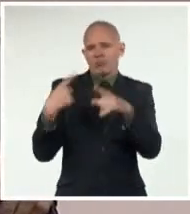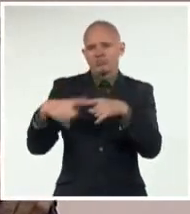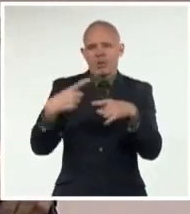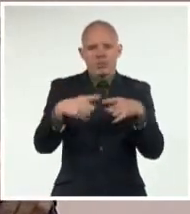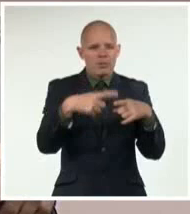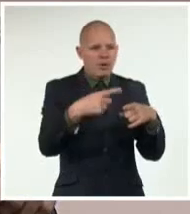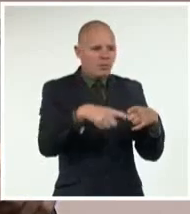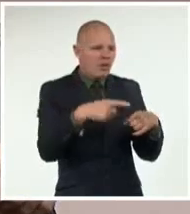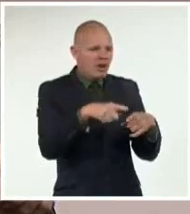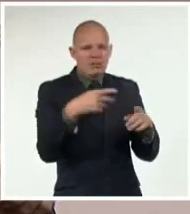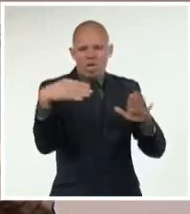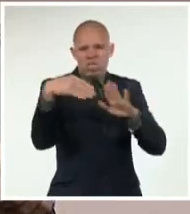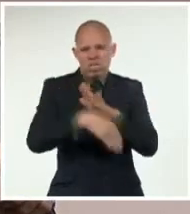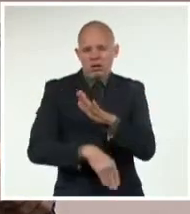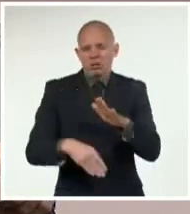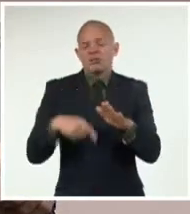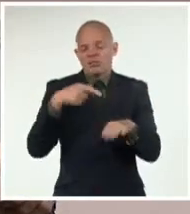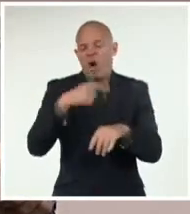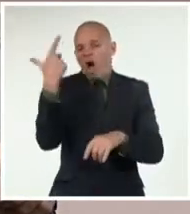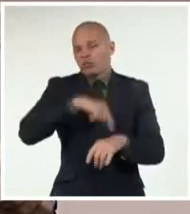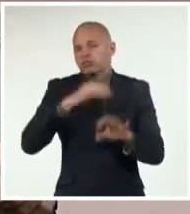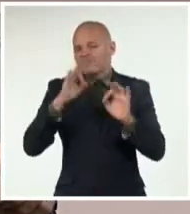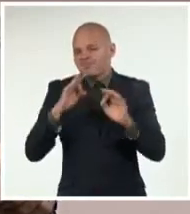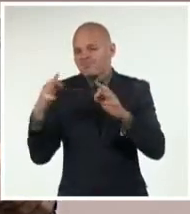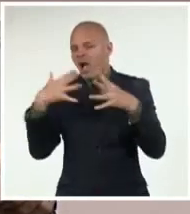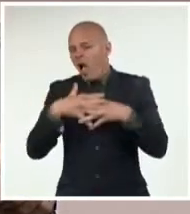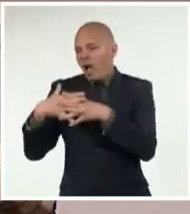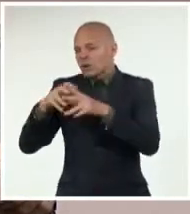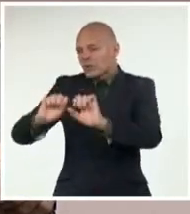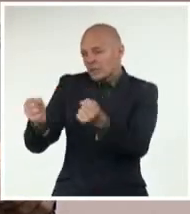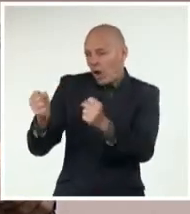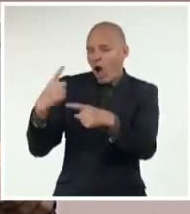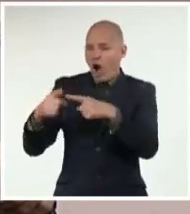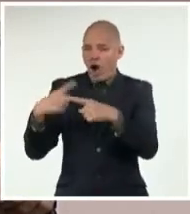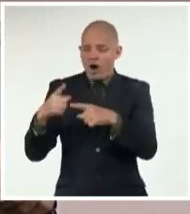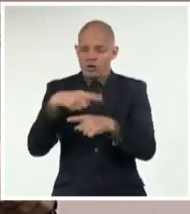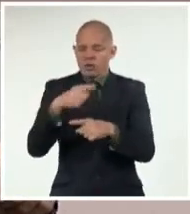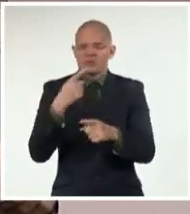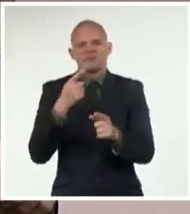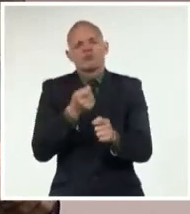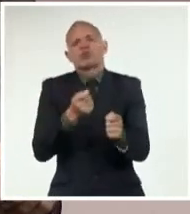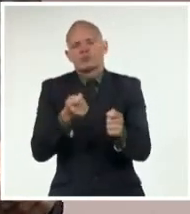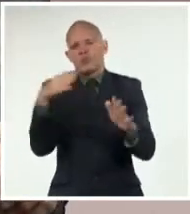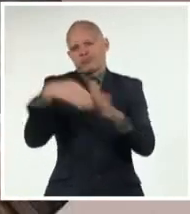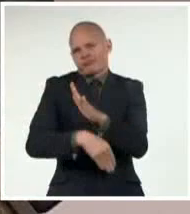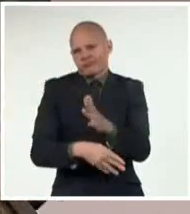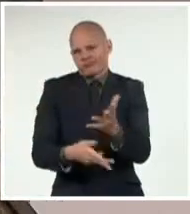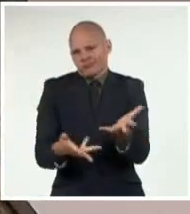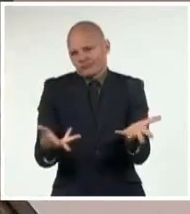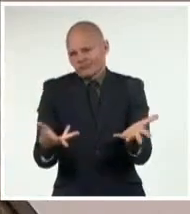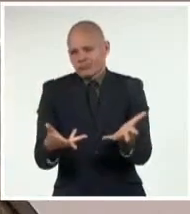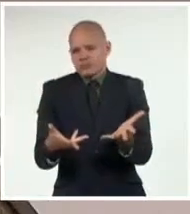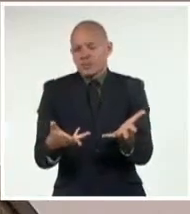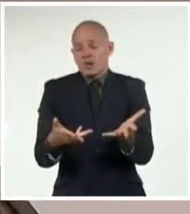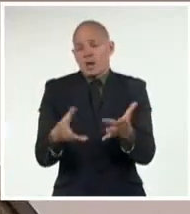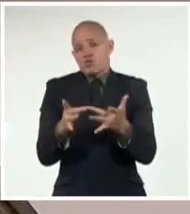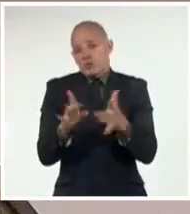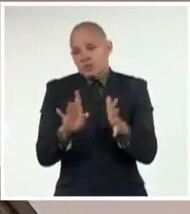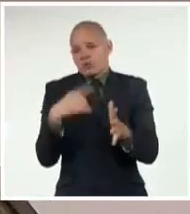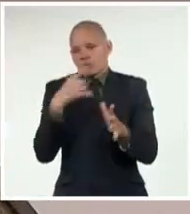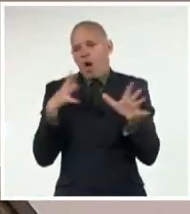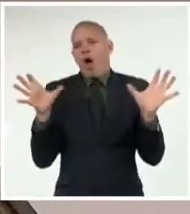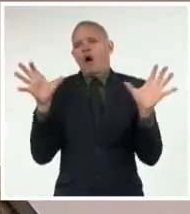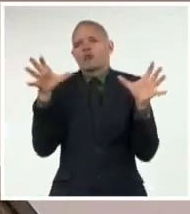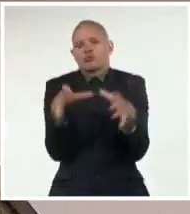el capitalismo decadente que empuja al mundo a la barbarie, es muy reconfortante un encuentro como el que nos